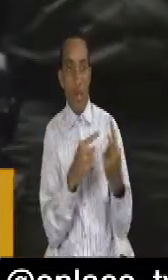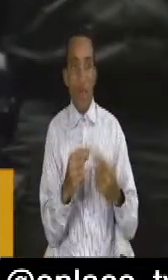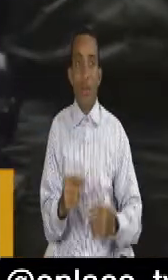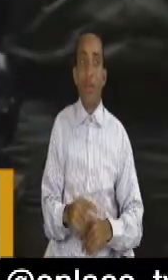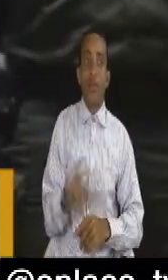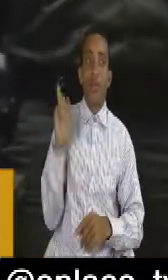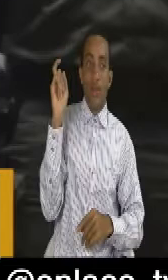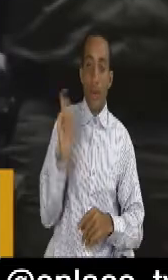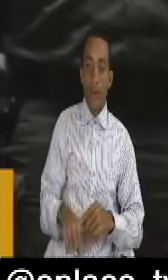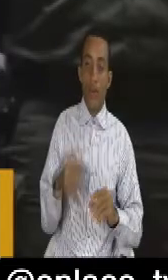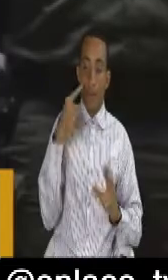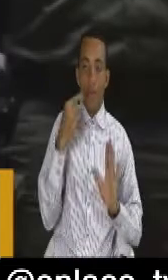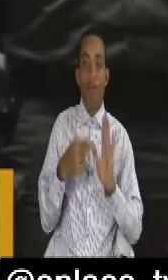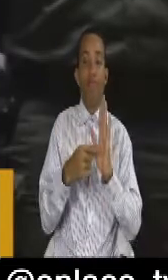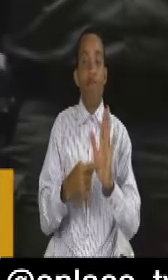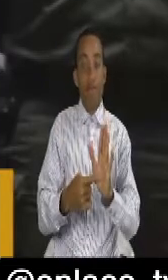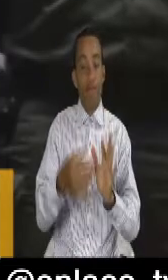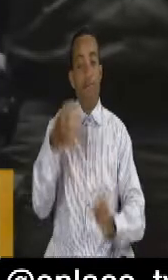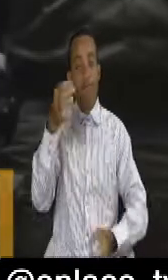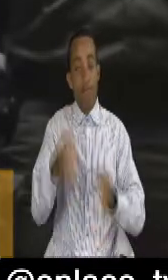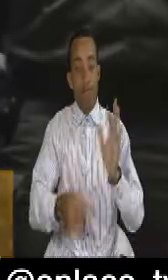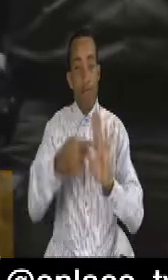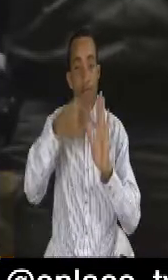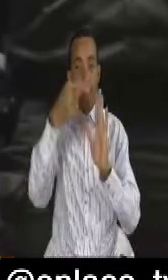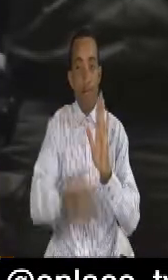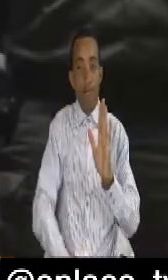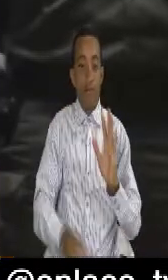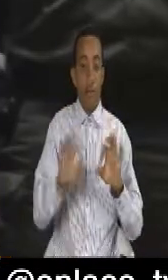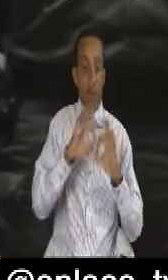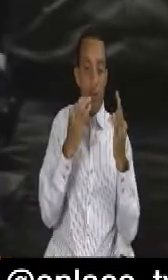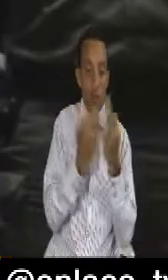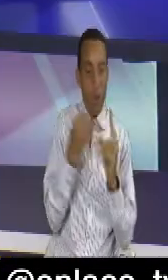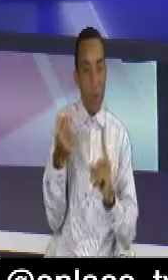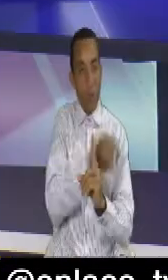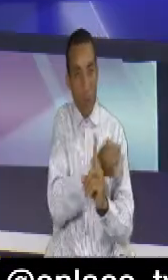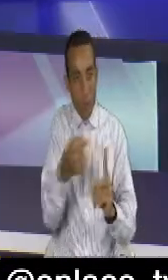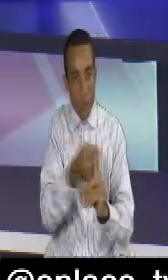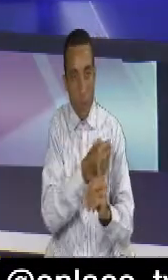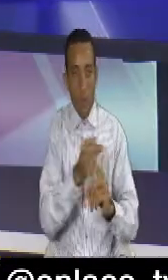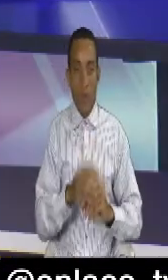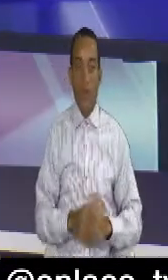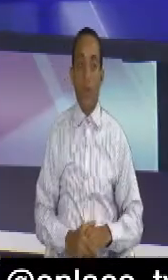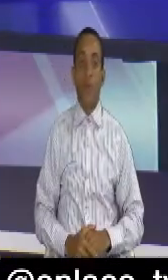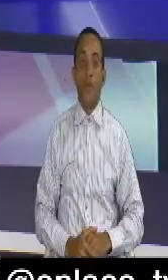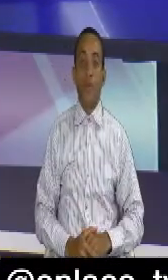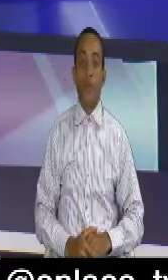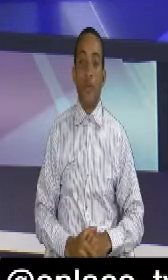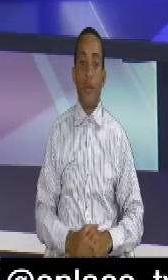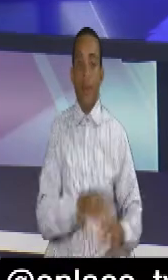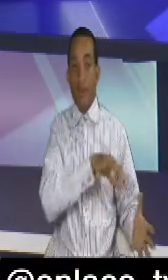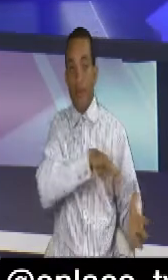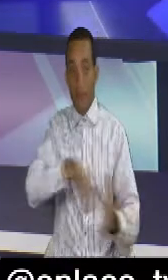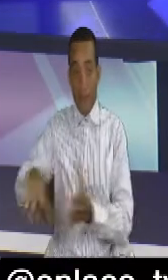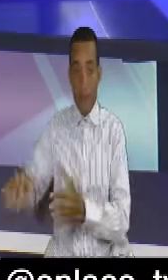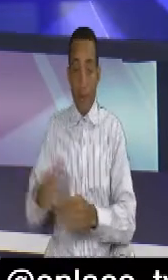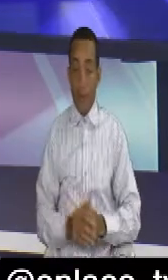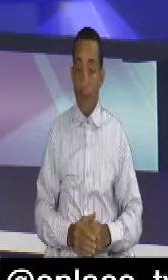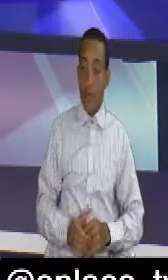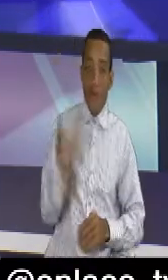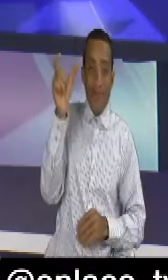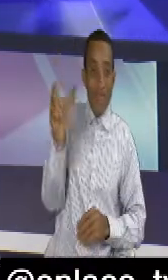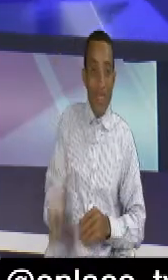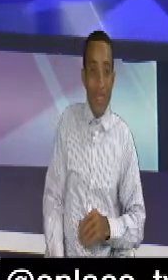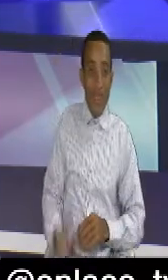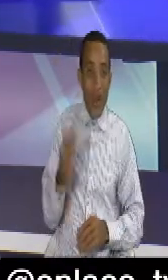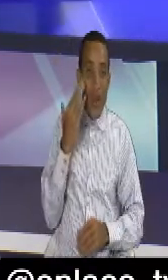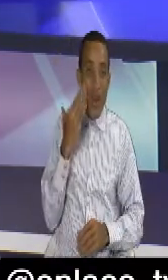responder ante las autoridades por el delito de violencia intrafamiliar. Una joven estudiante de 20 años de edad